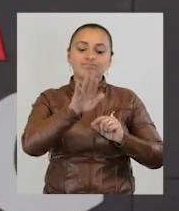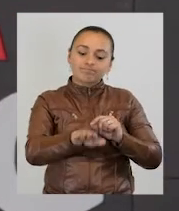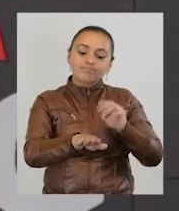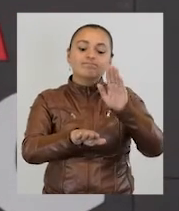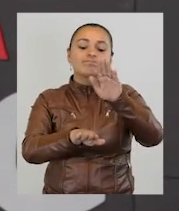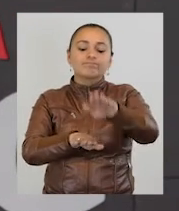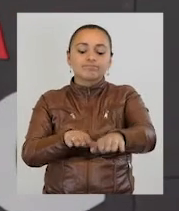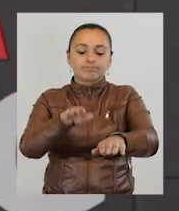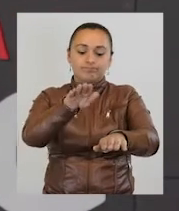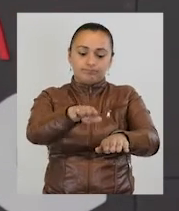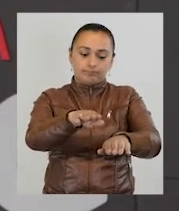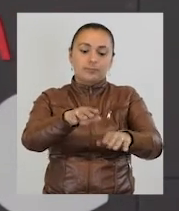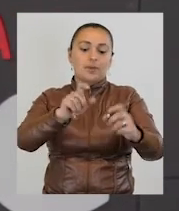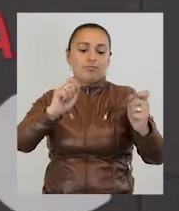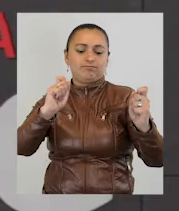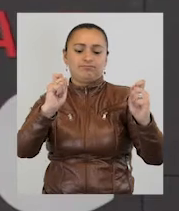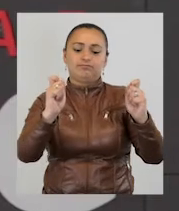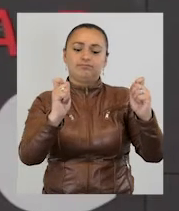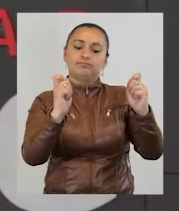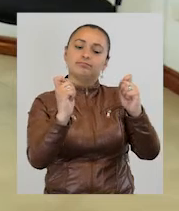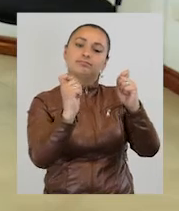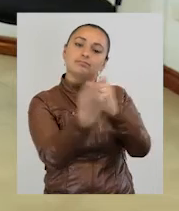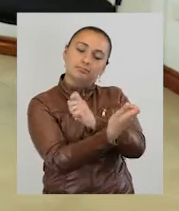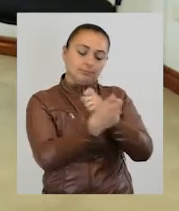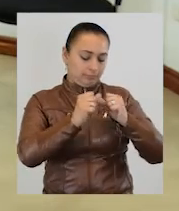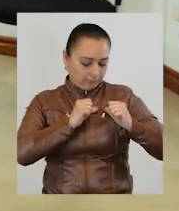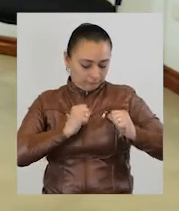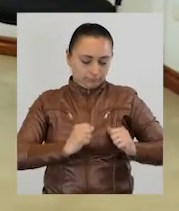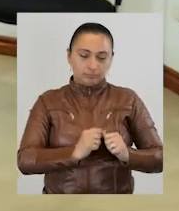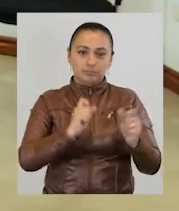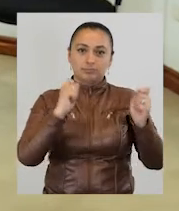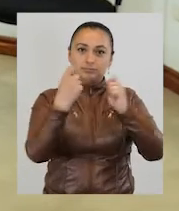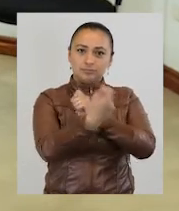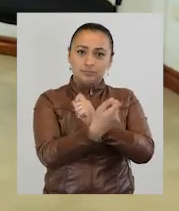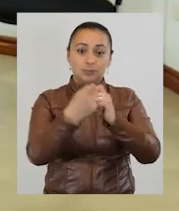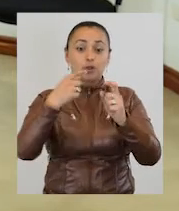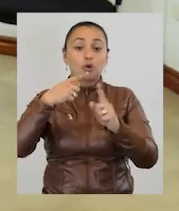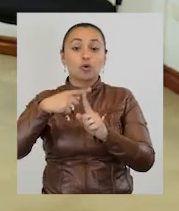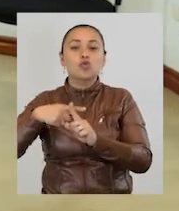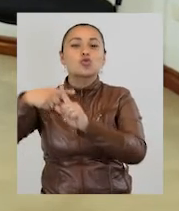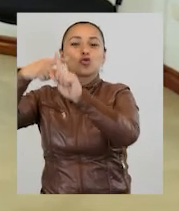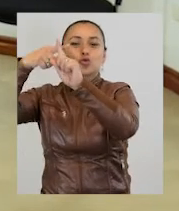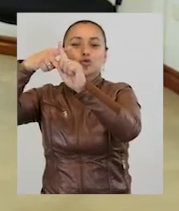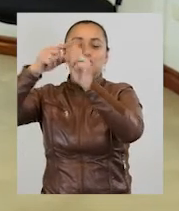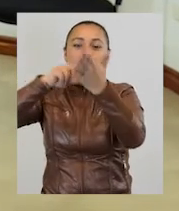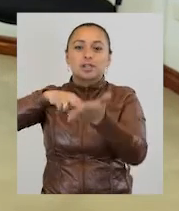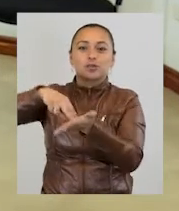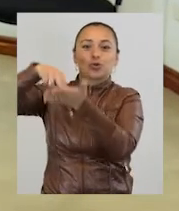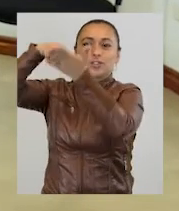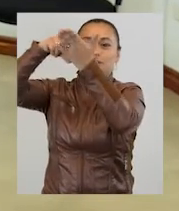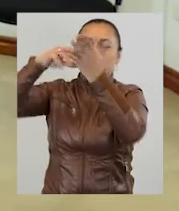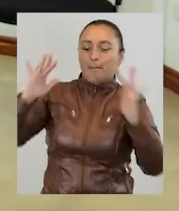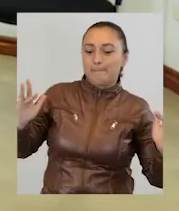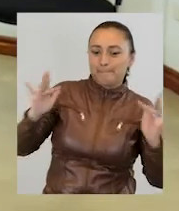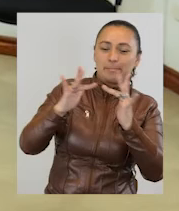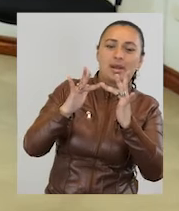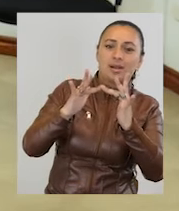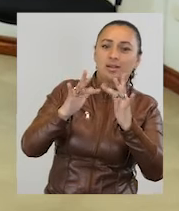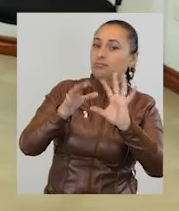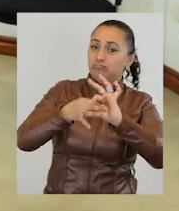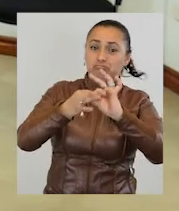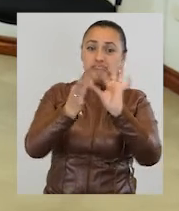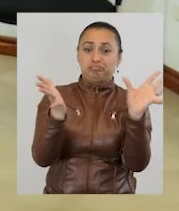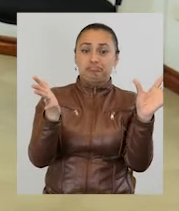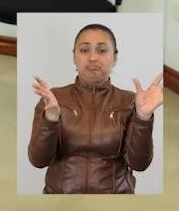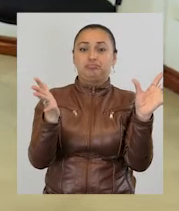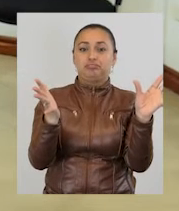el camino de la transfiguración. Cruz y resurrección van de la mano. ¿Qué